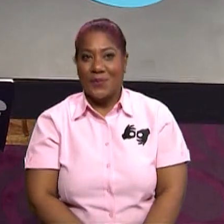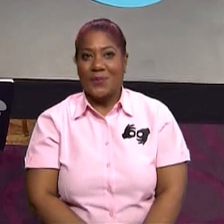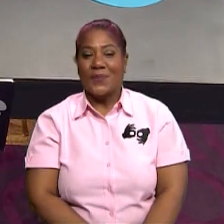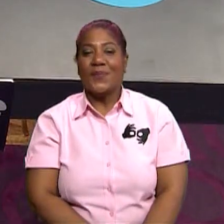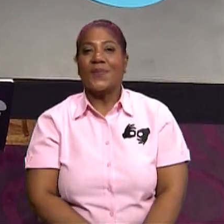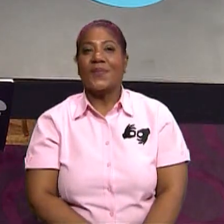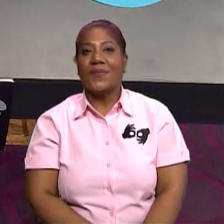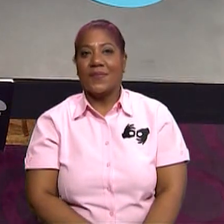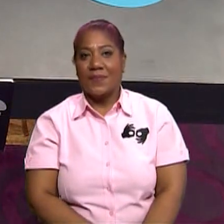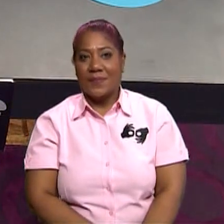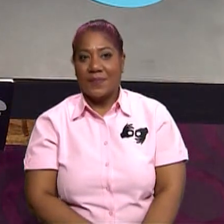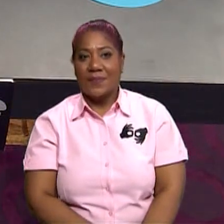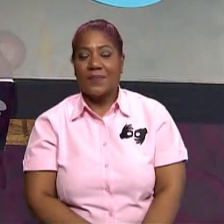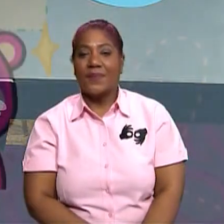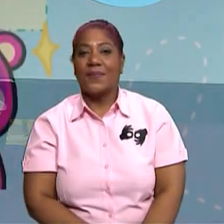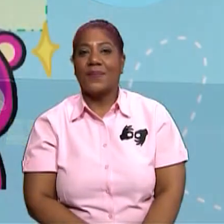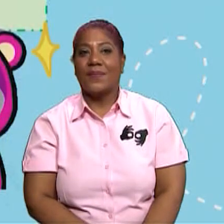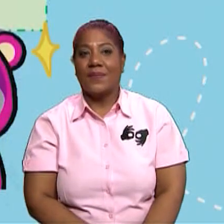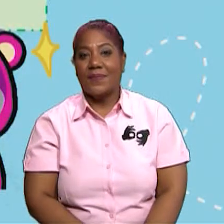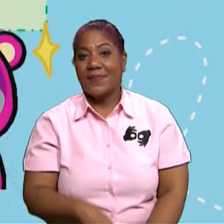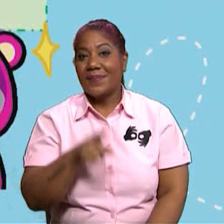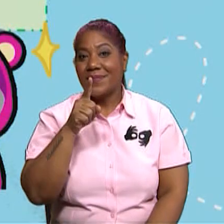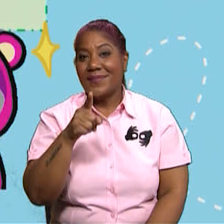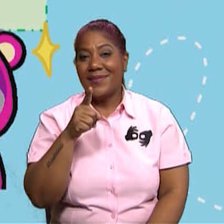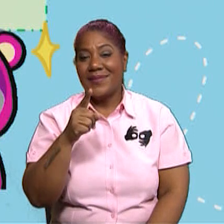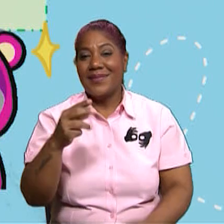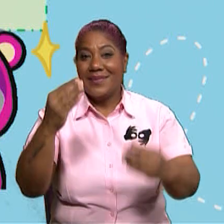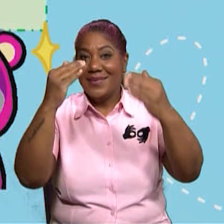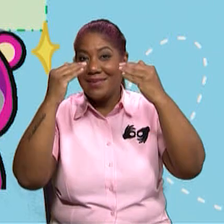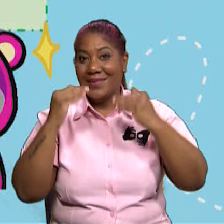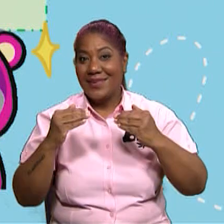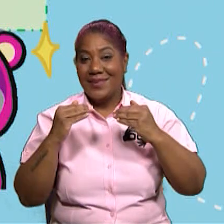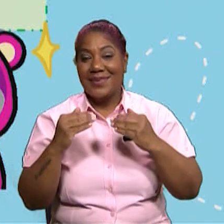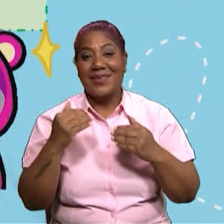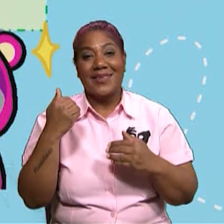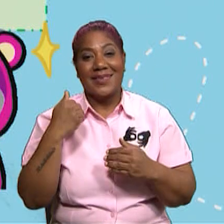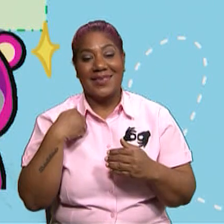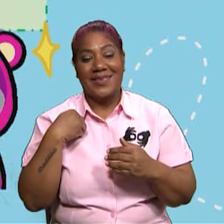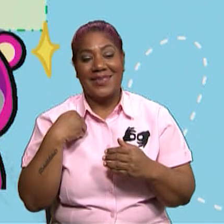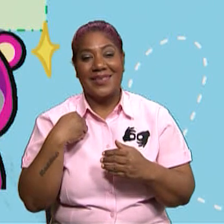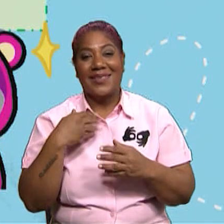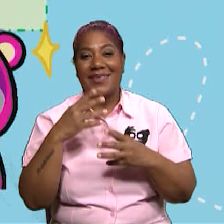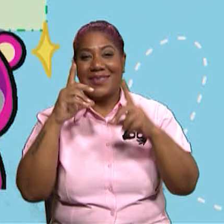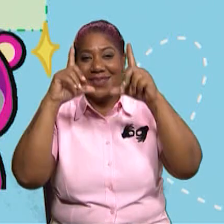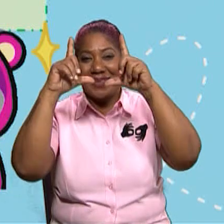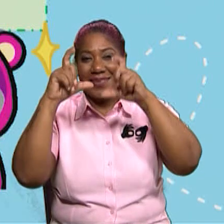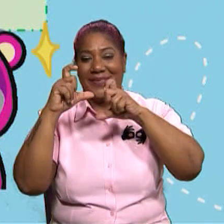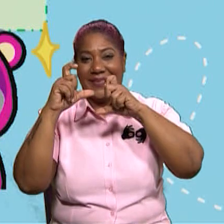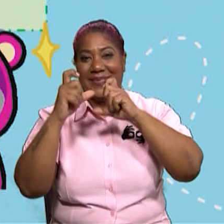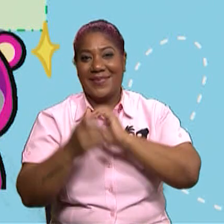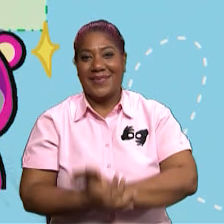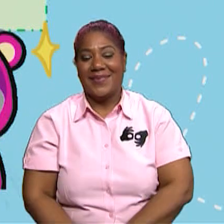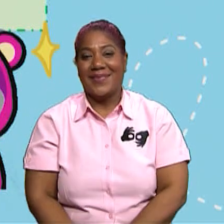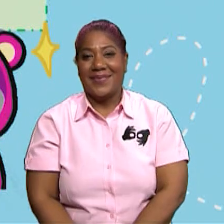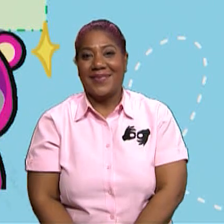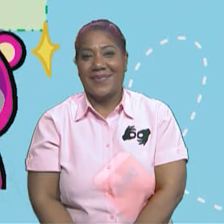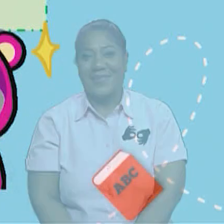bien, esa sería la respuesta. A ustedes les queda la segunda para resolver. Pueden tomar una captura de